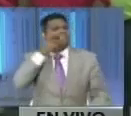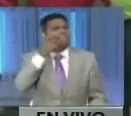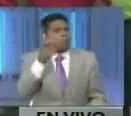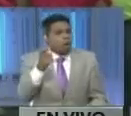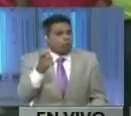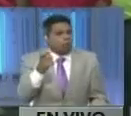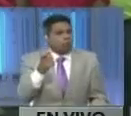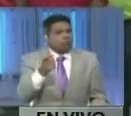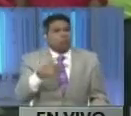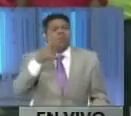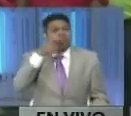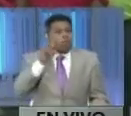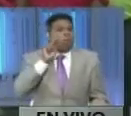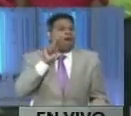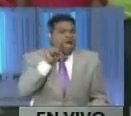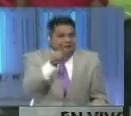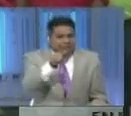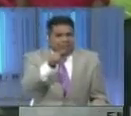Un pueblo que está ahí.